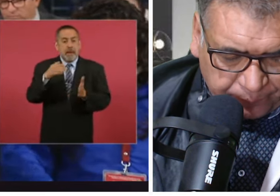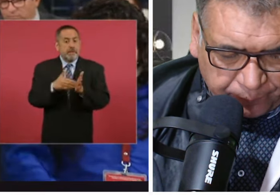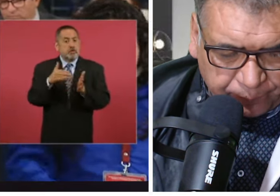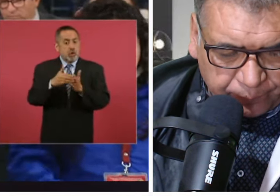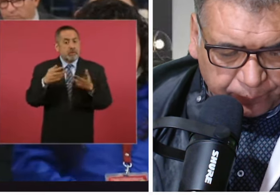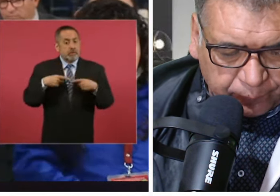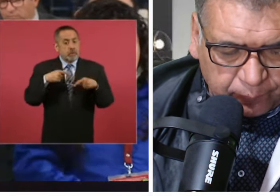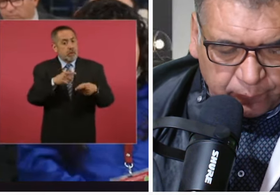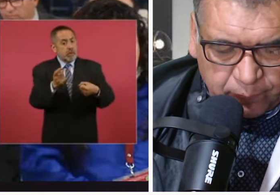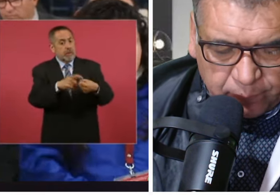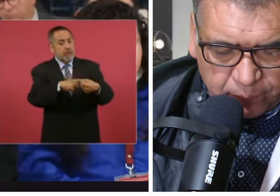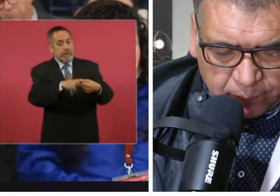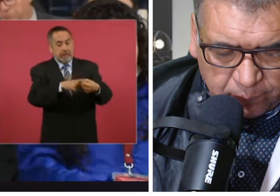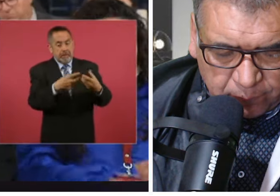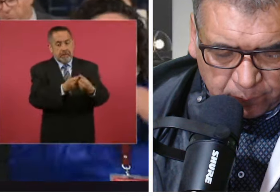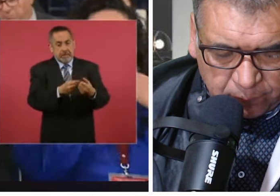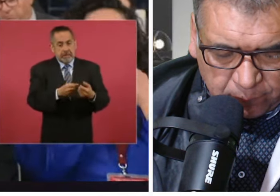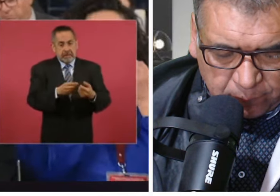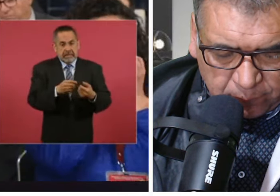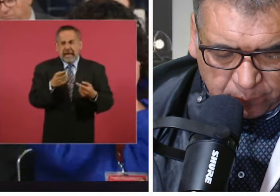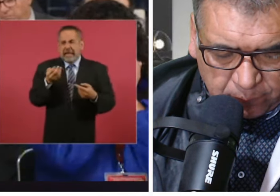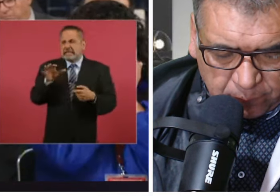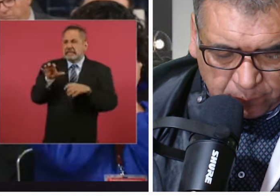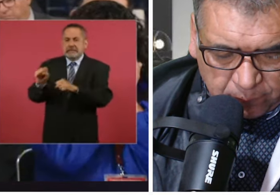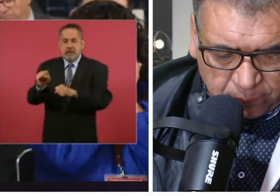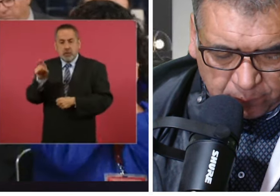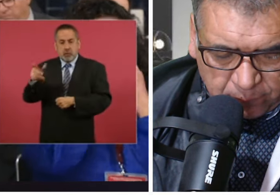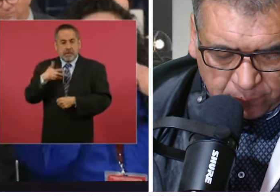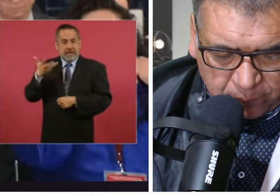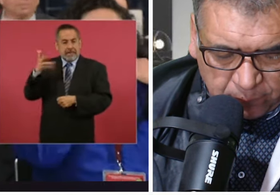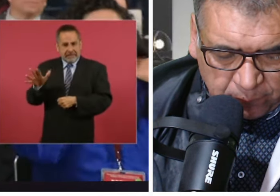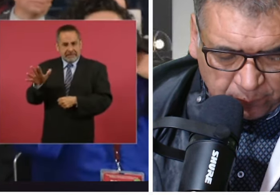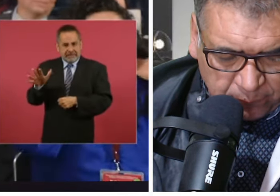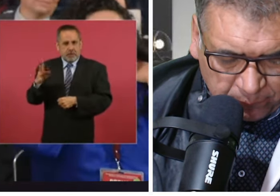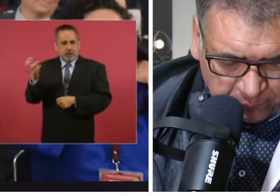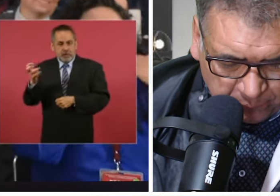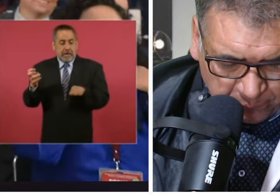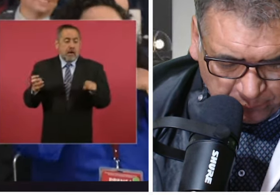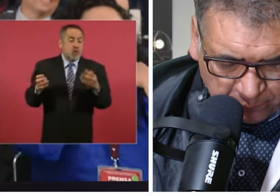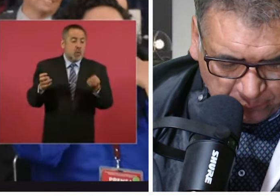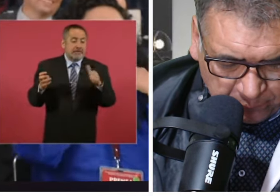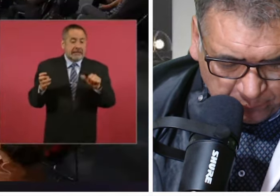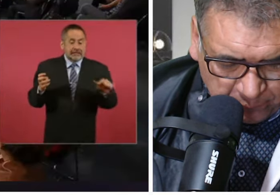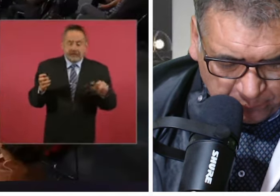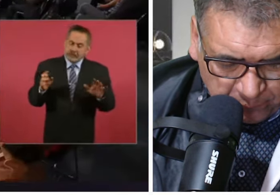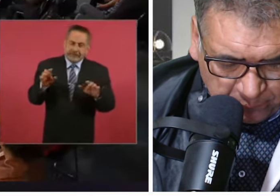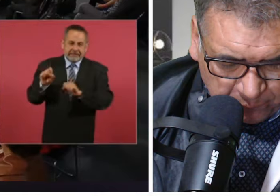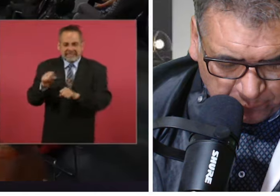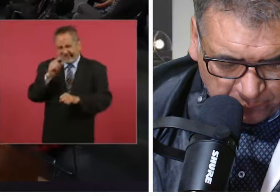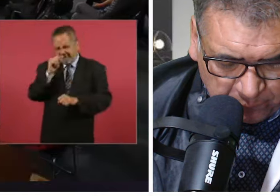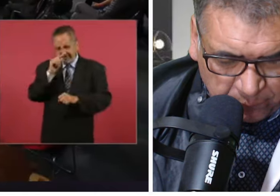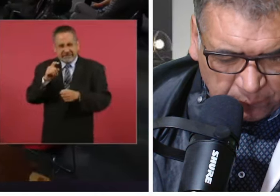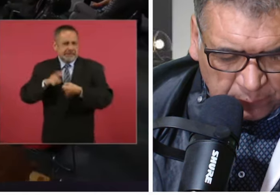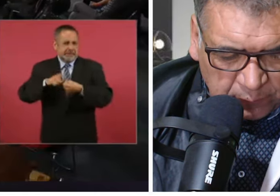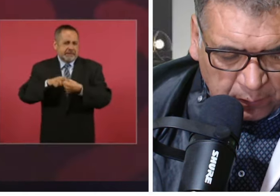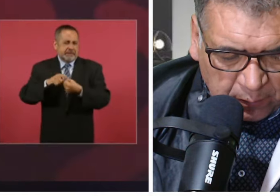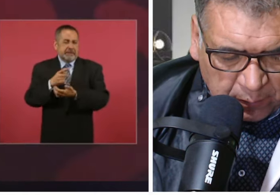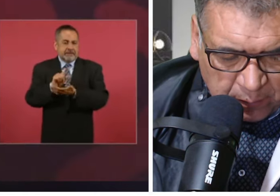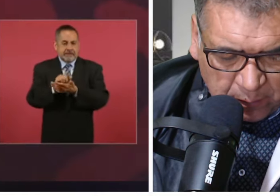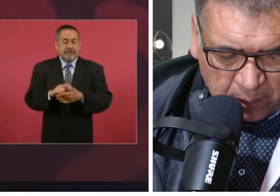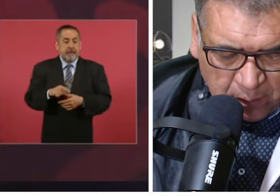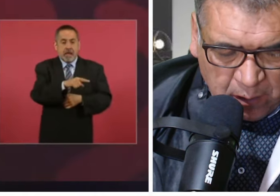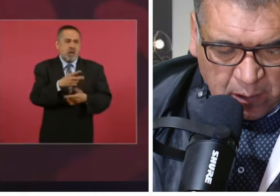9 millones de seguidores. Casi lo está alcanzando usted, que usted tiene 10,400 y él tiene 9,600. Entonces, pues, todo lo que él publica